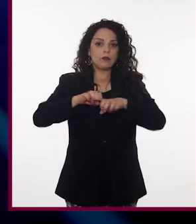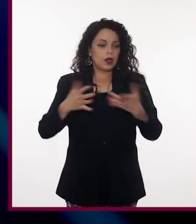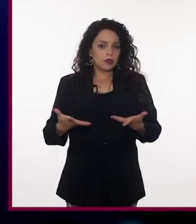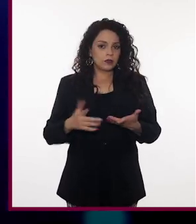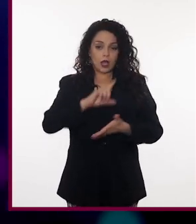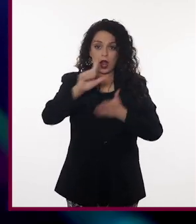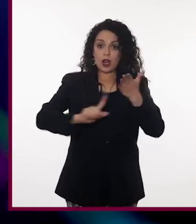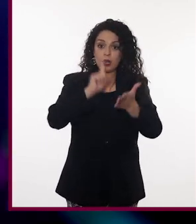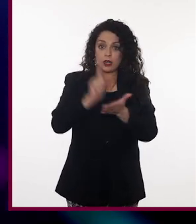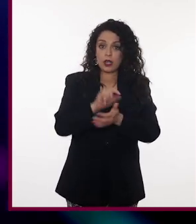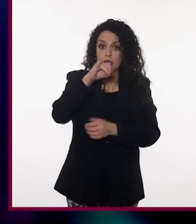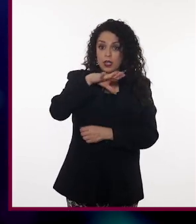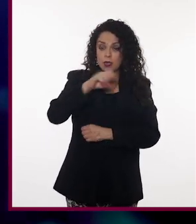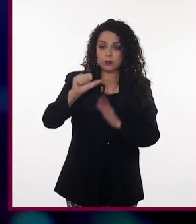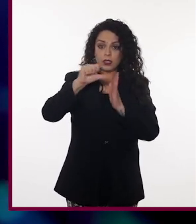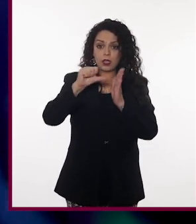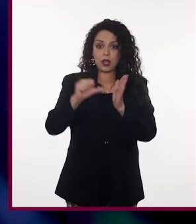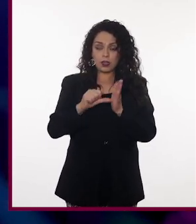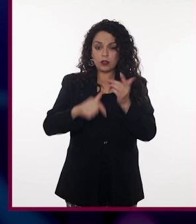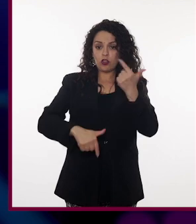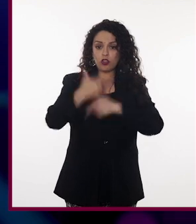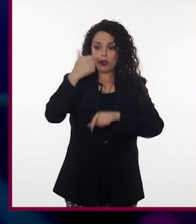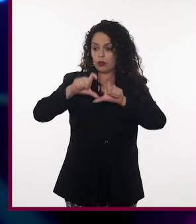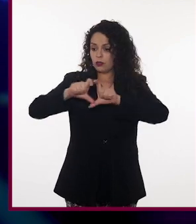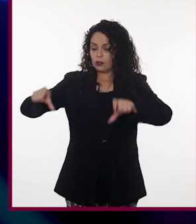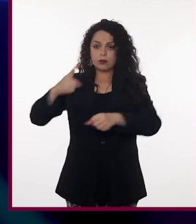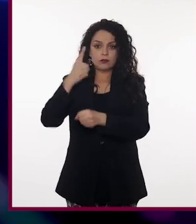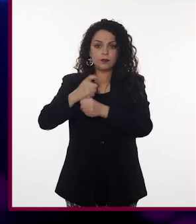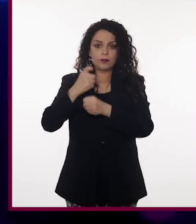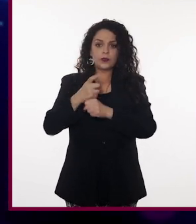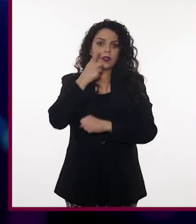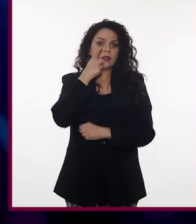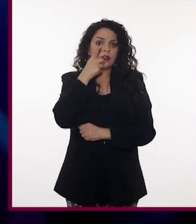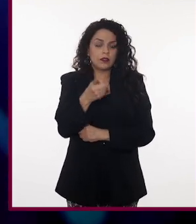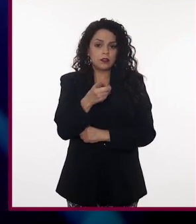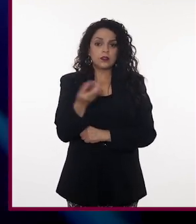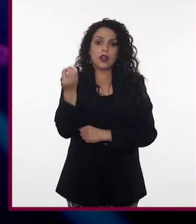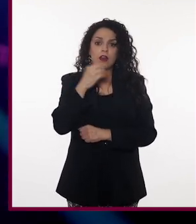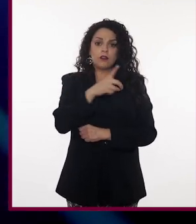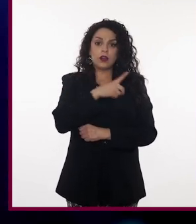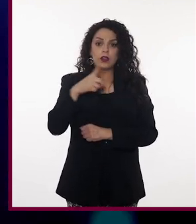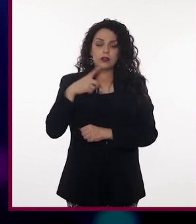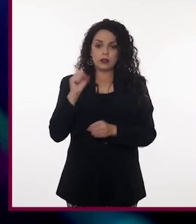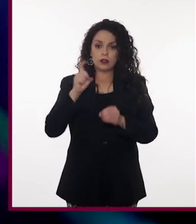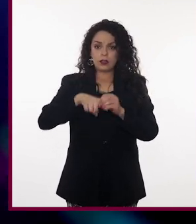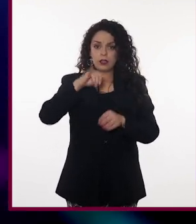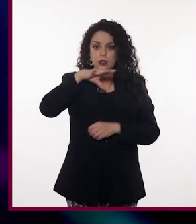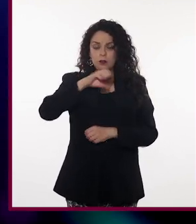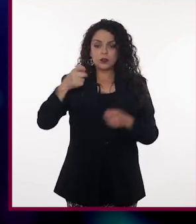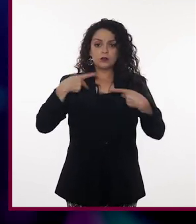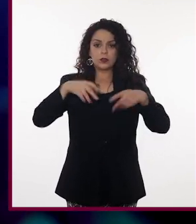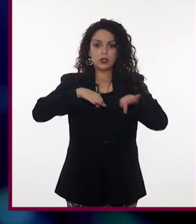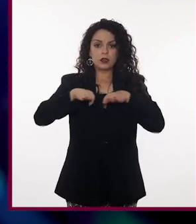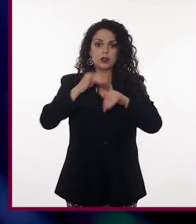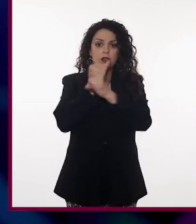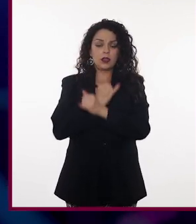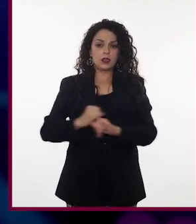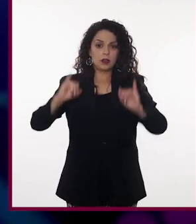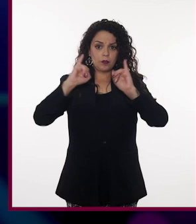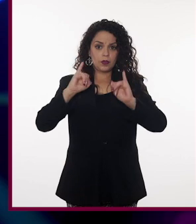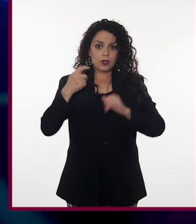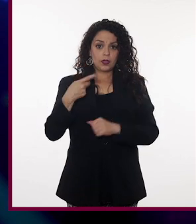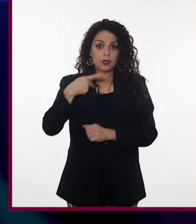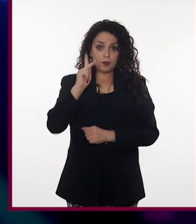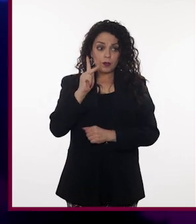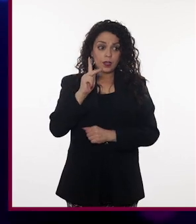Social, el artículo 12, fracción 1, ya establece que debe haber seguridad social para los trabajadores independientes,